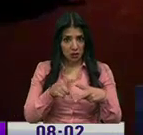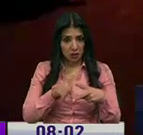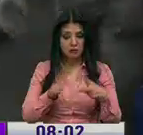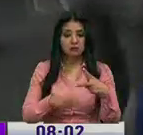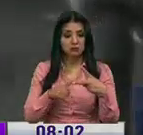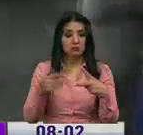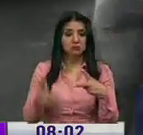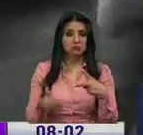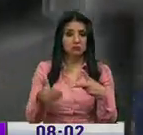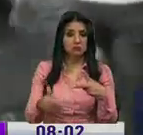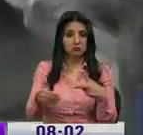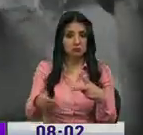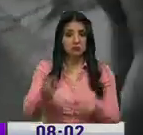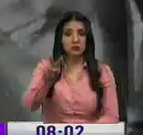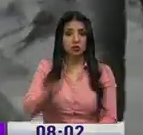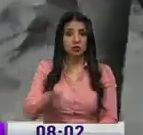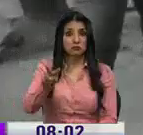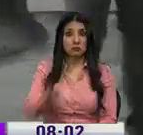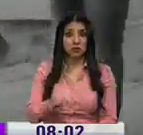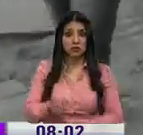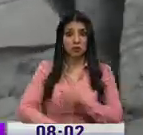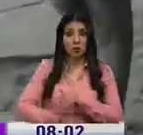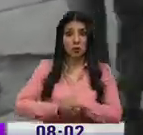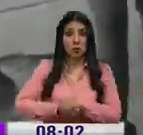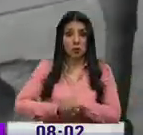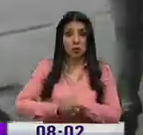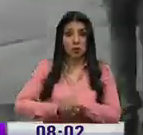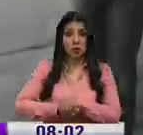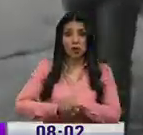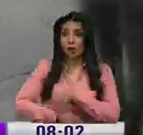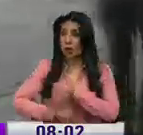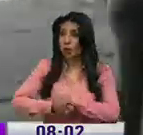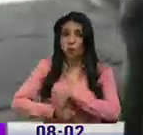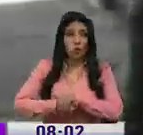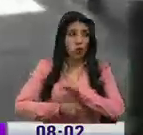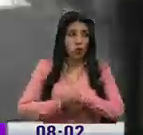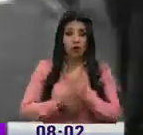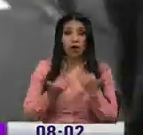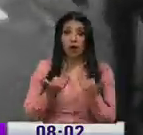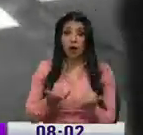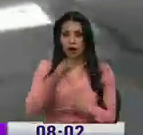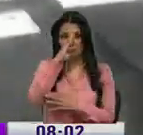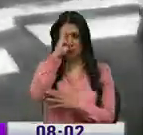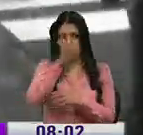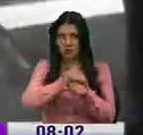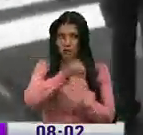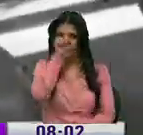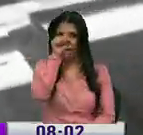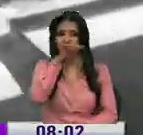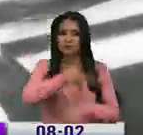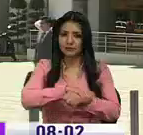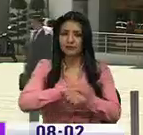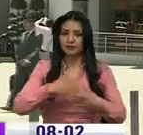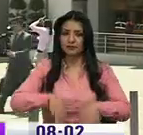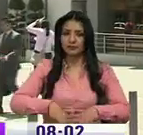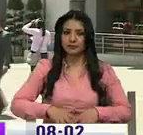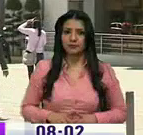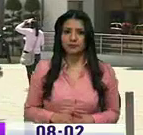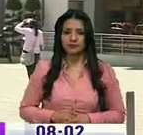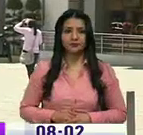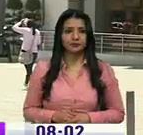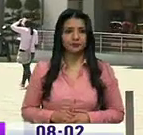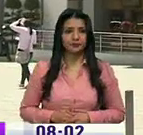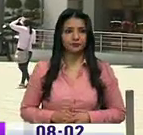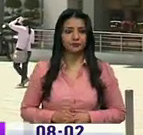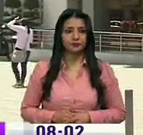que este. Dos meses y unas horas logró disfrutar del caminar de la libertad. La policía acabó con sus pasos de inseguridad. En Quito